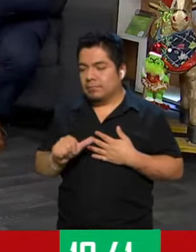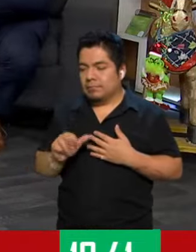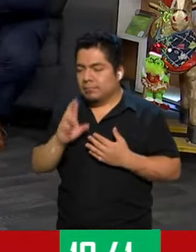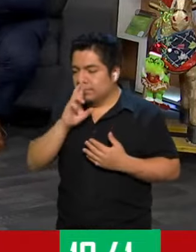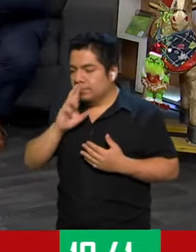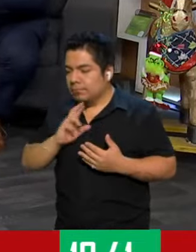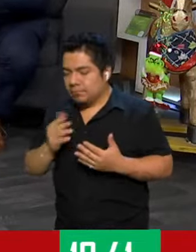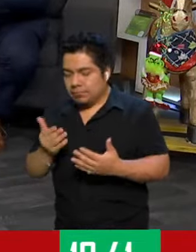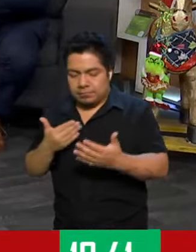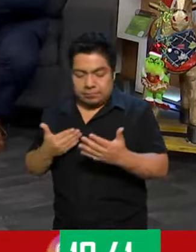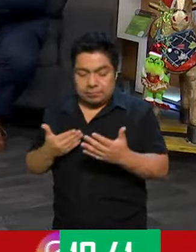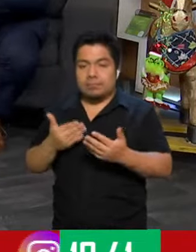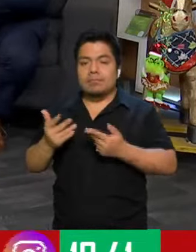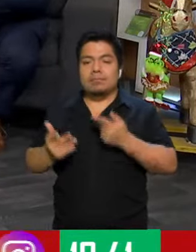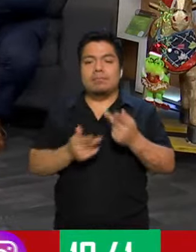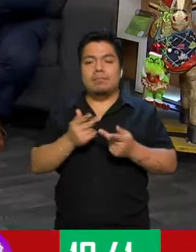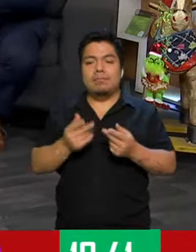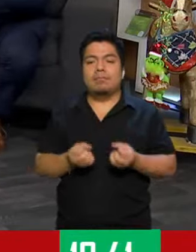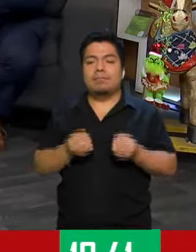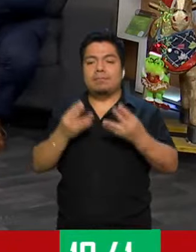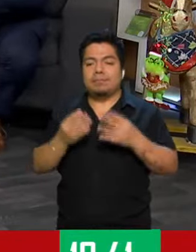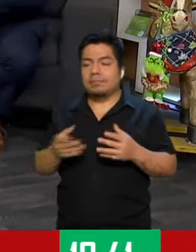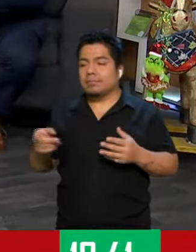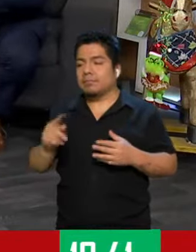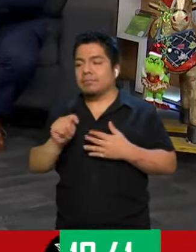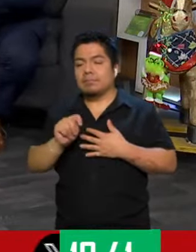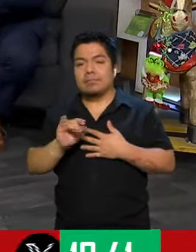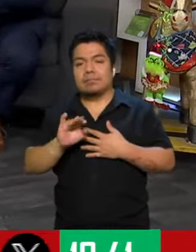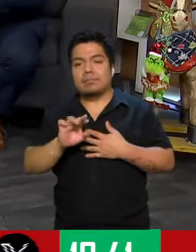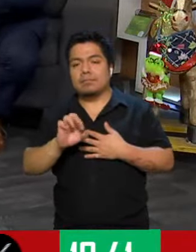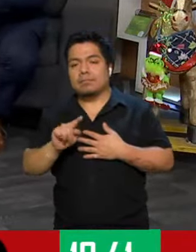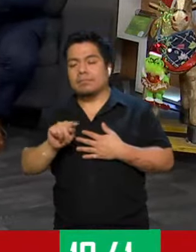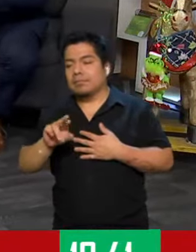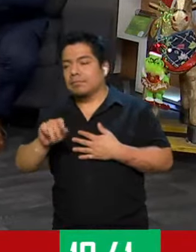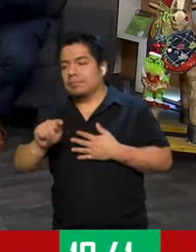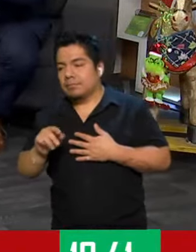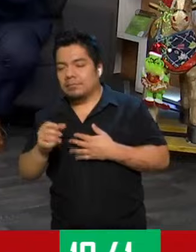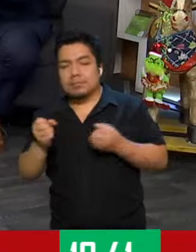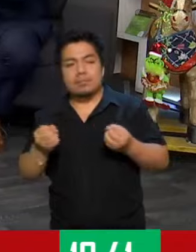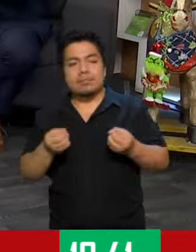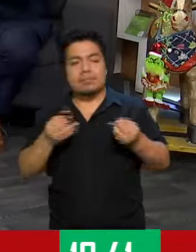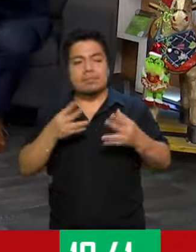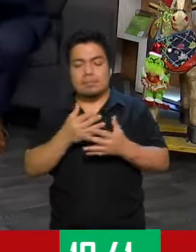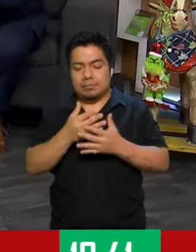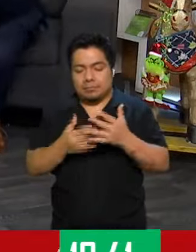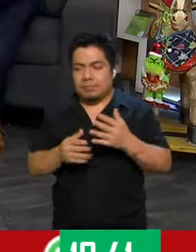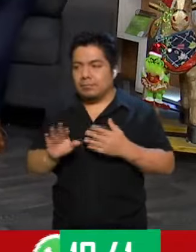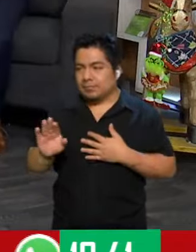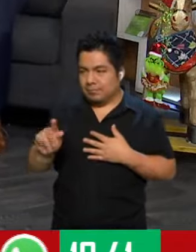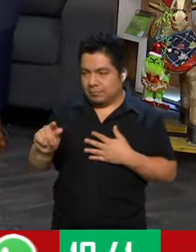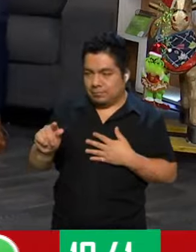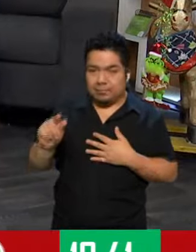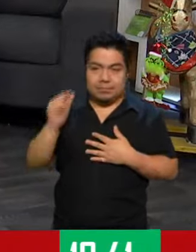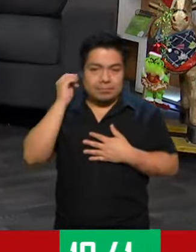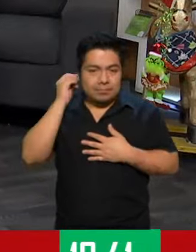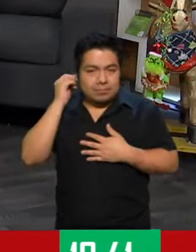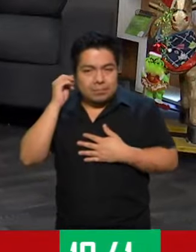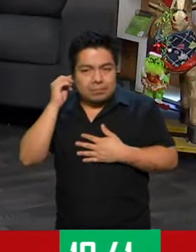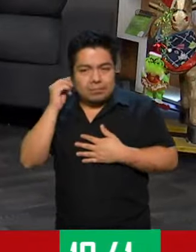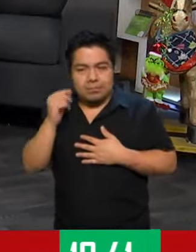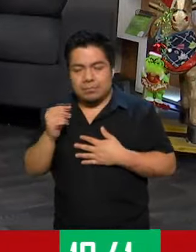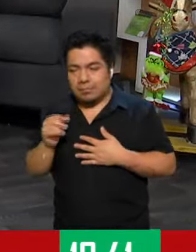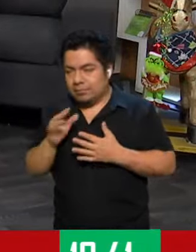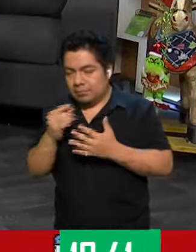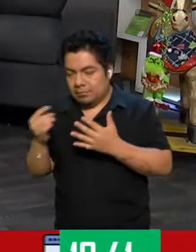privacidad. Pregúntale cuánto costó el concierto de los Tigres del Norte. A ver, espérate. A ver. Espéreme. Ahí le voy. Ya te voy, Arístides. Ya